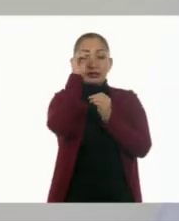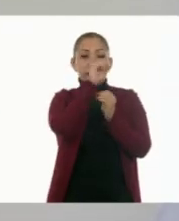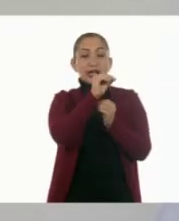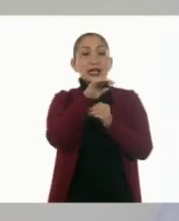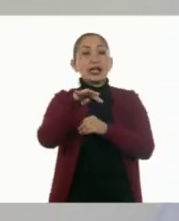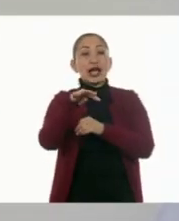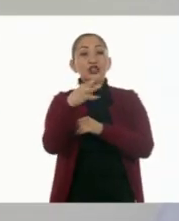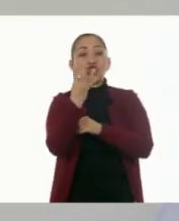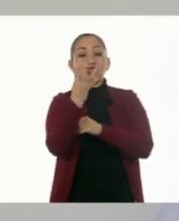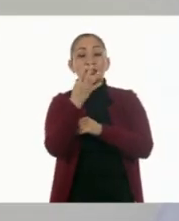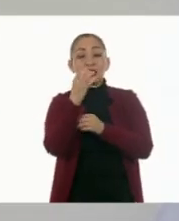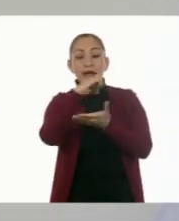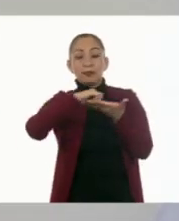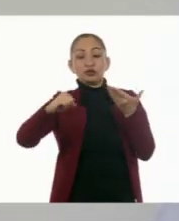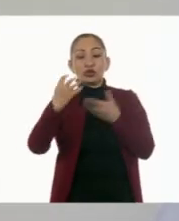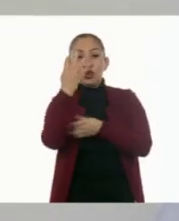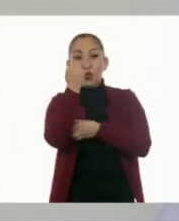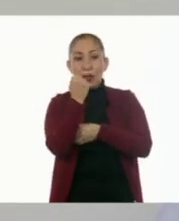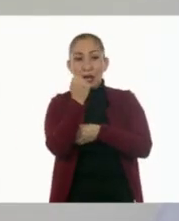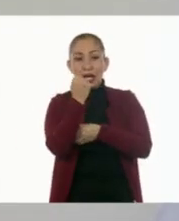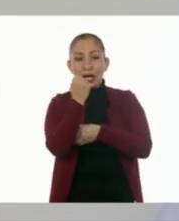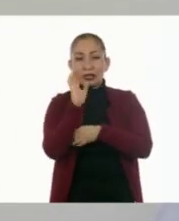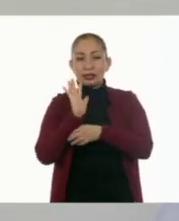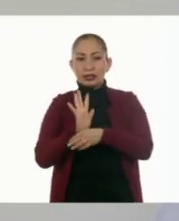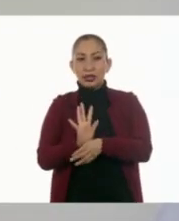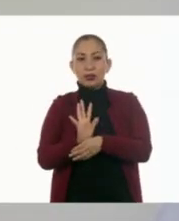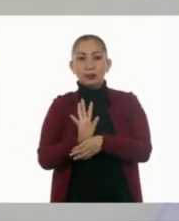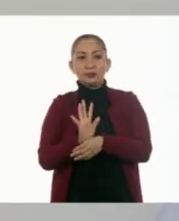14 menos 9. Son 5.